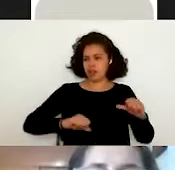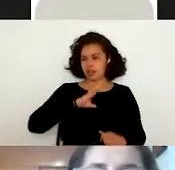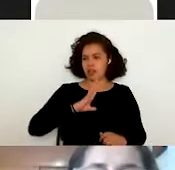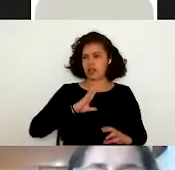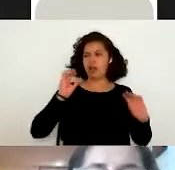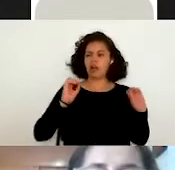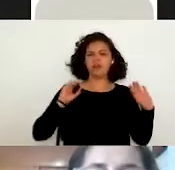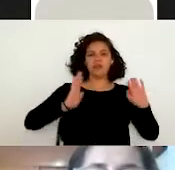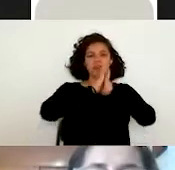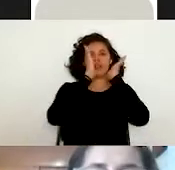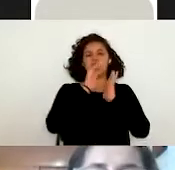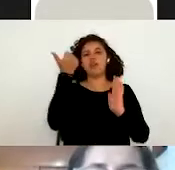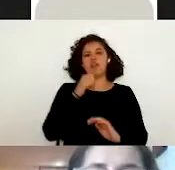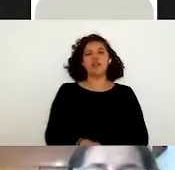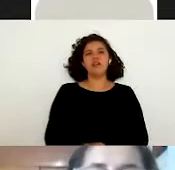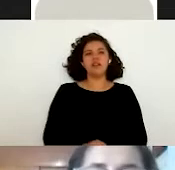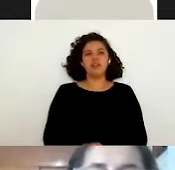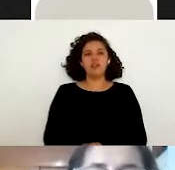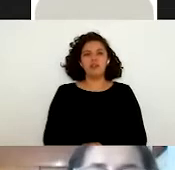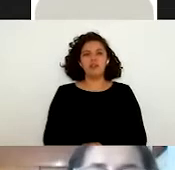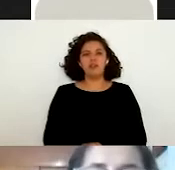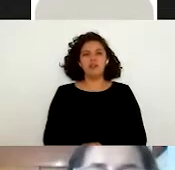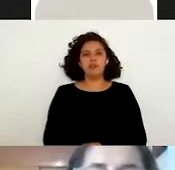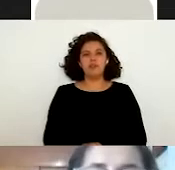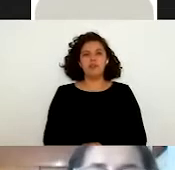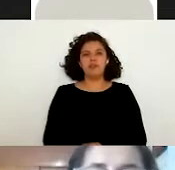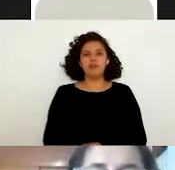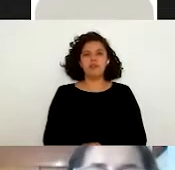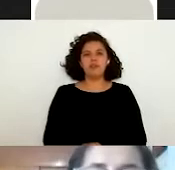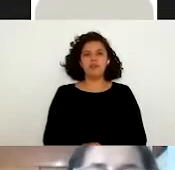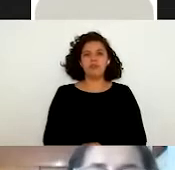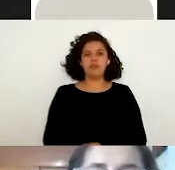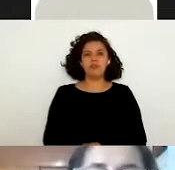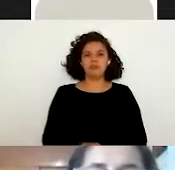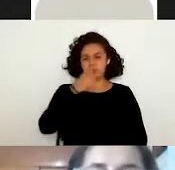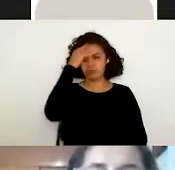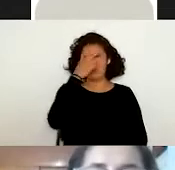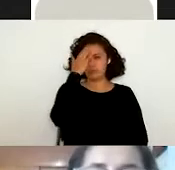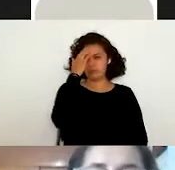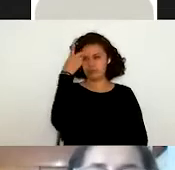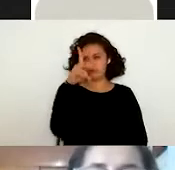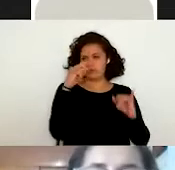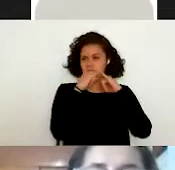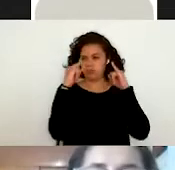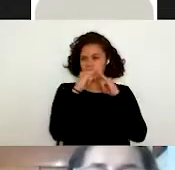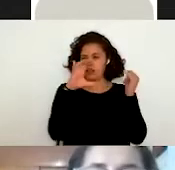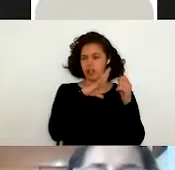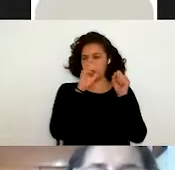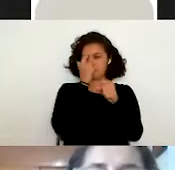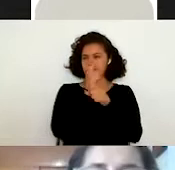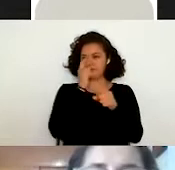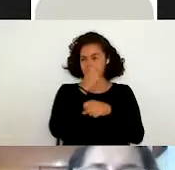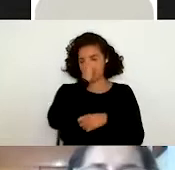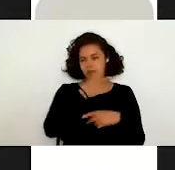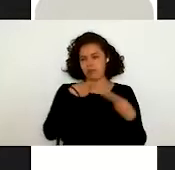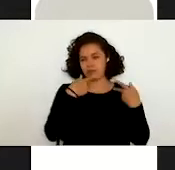otra participación para conocer si ustedes saben si su institución cuenta con un diagnóstico de la